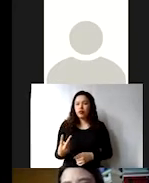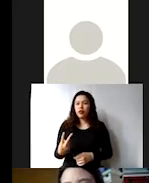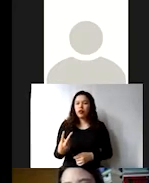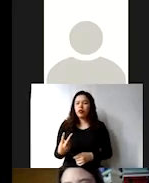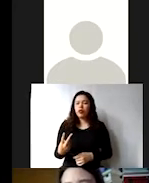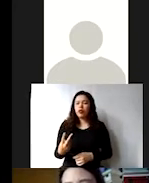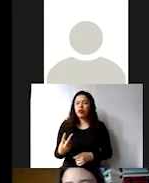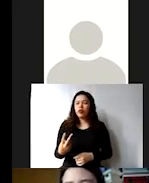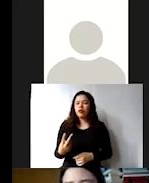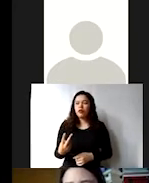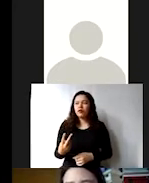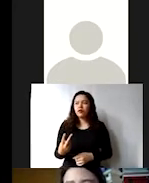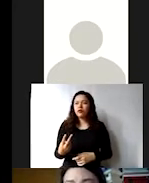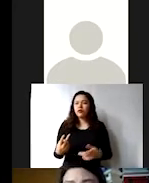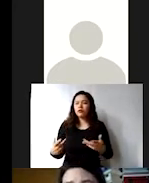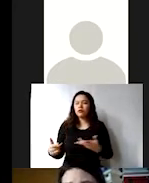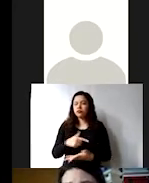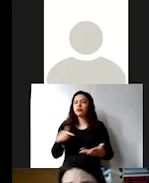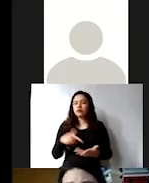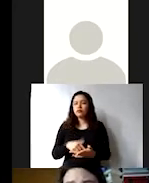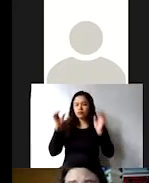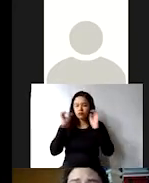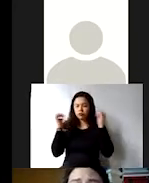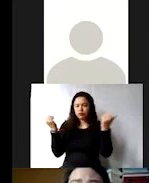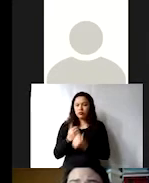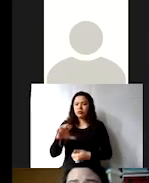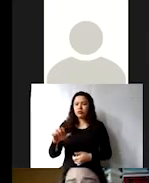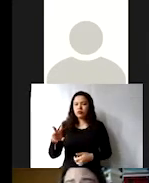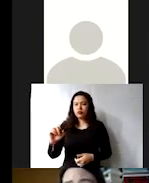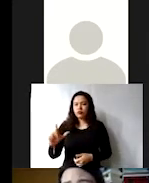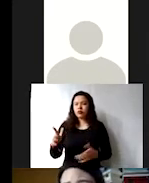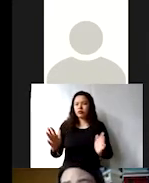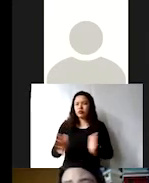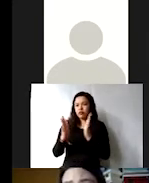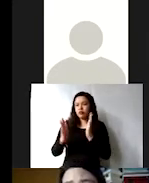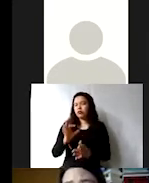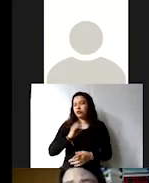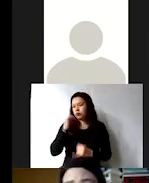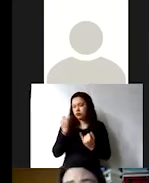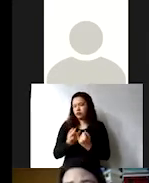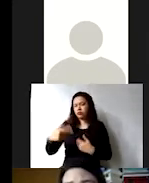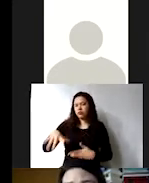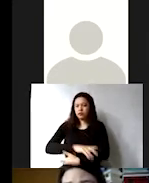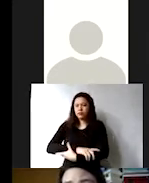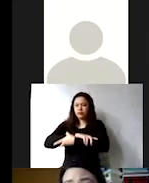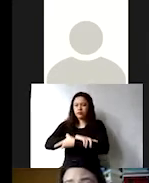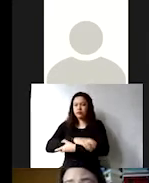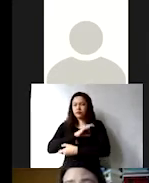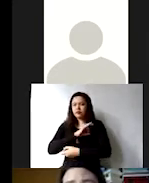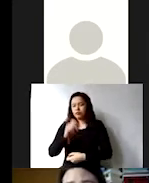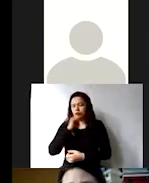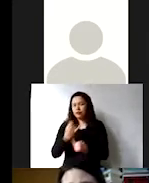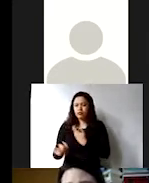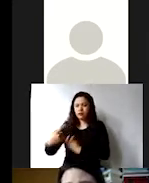la sociedad civil puede participar de manera directa. Hay coaliciones dentro de estos grupos mayores que albergan hasta